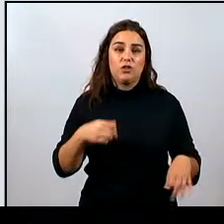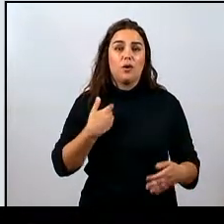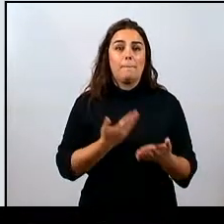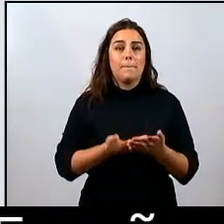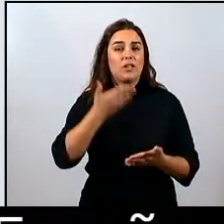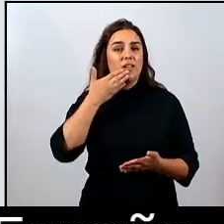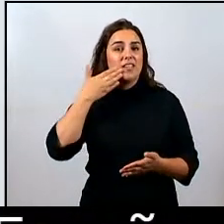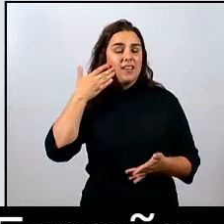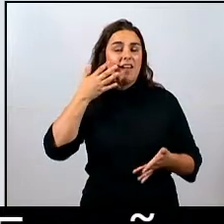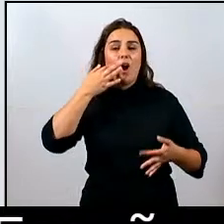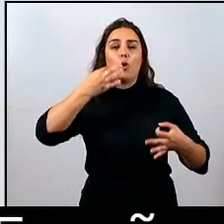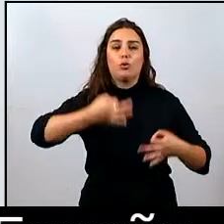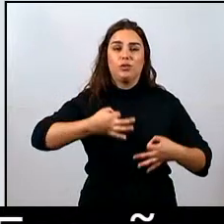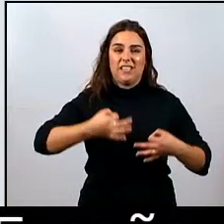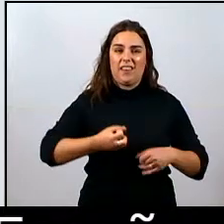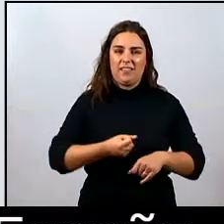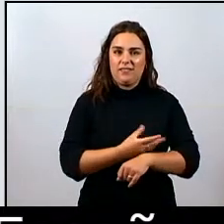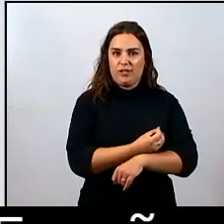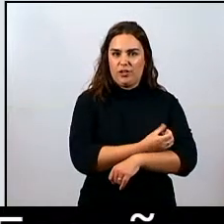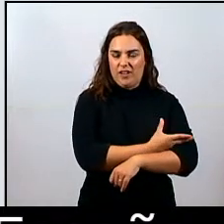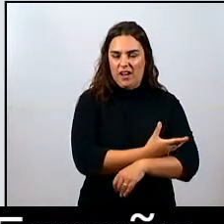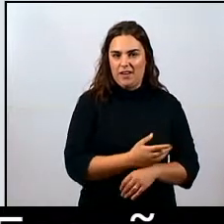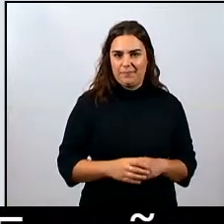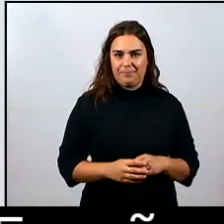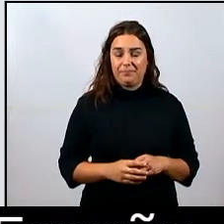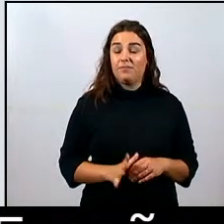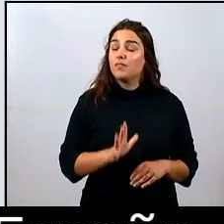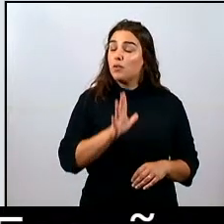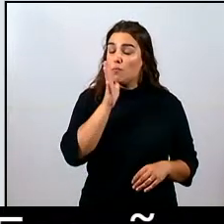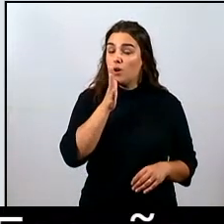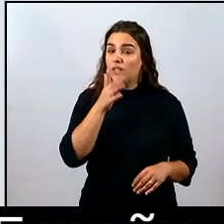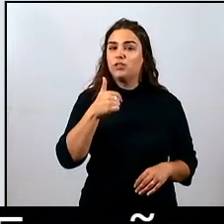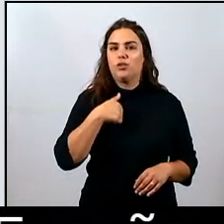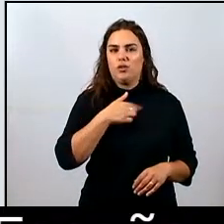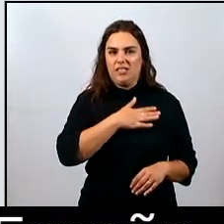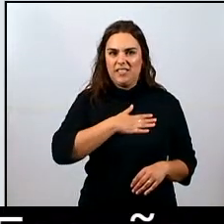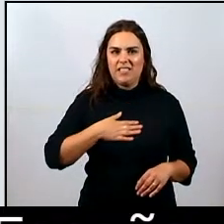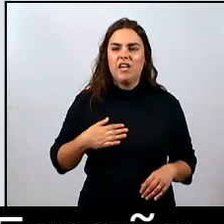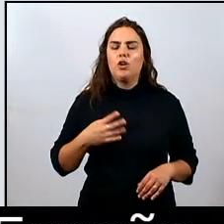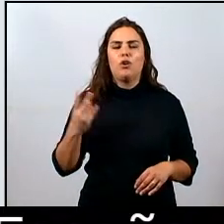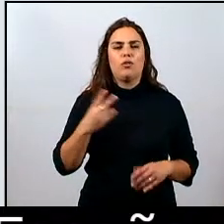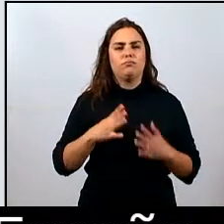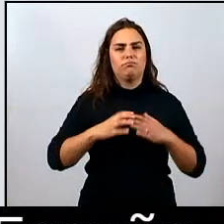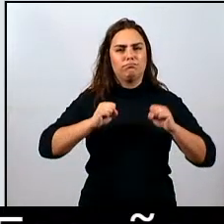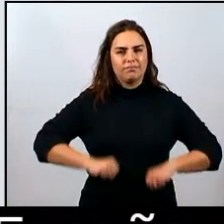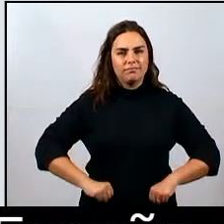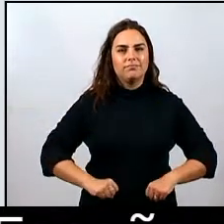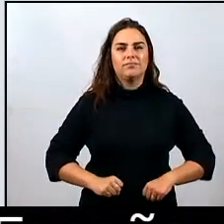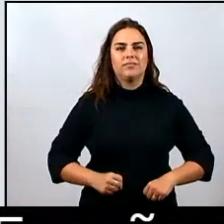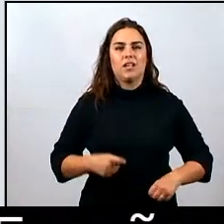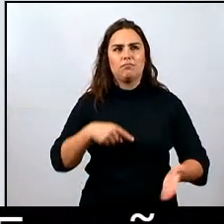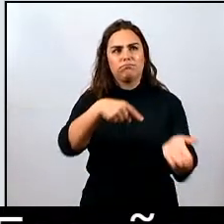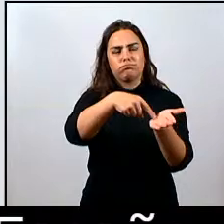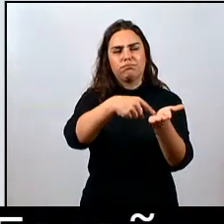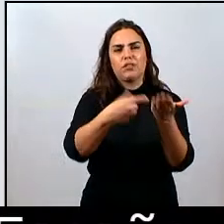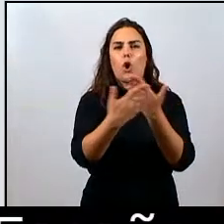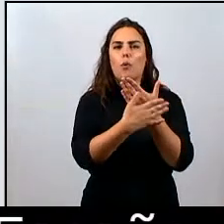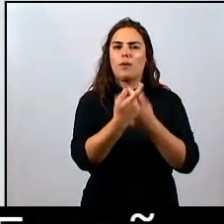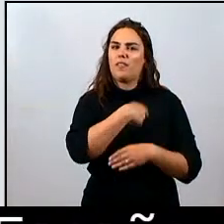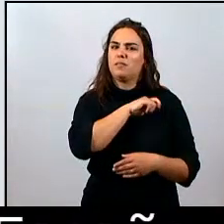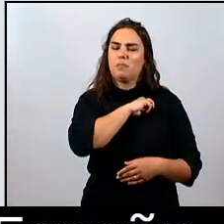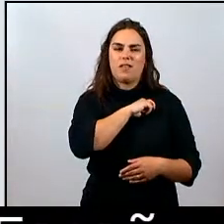y justicia ferroviaria. Por eso hoy queríamos instar juntos al Gobierno de España que el